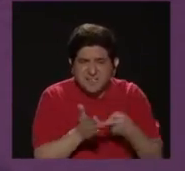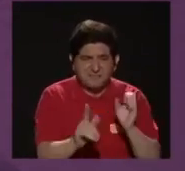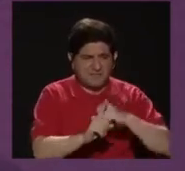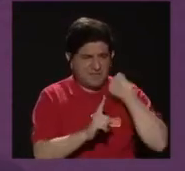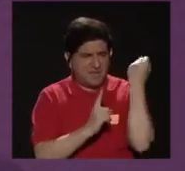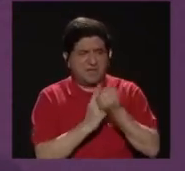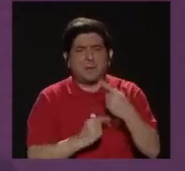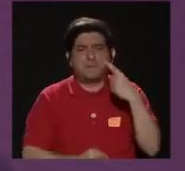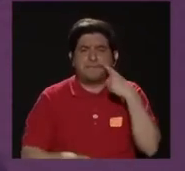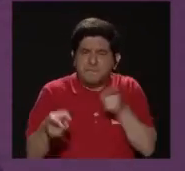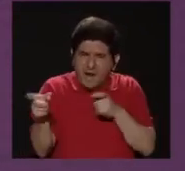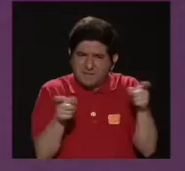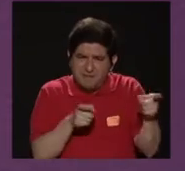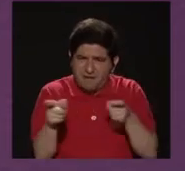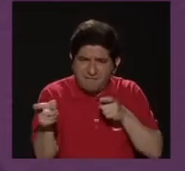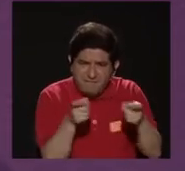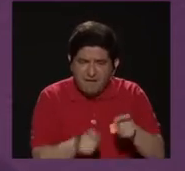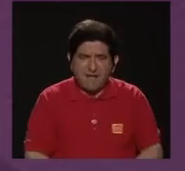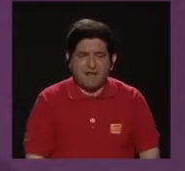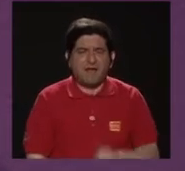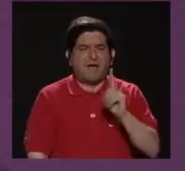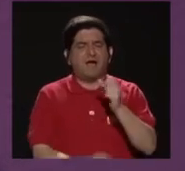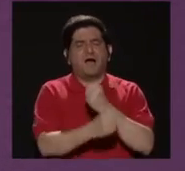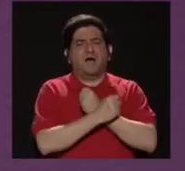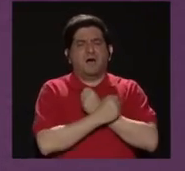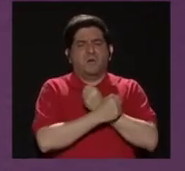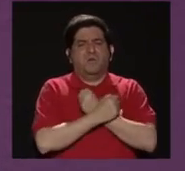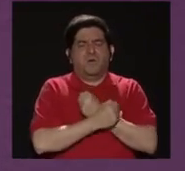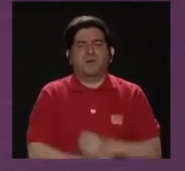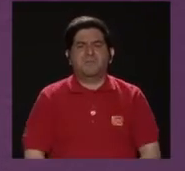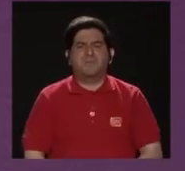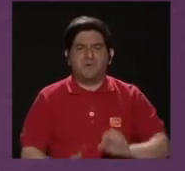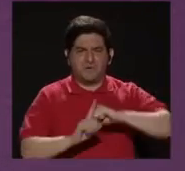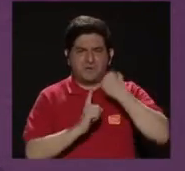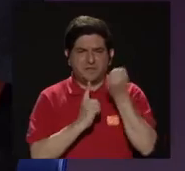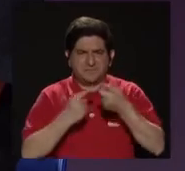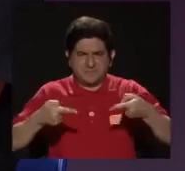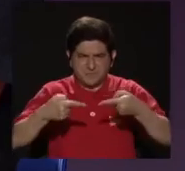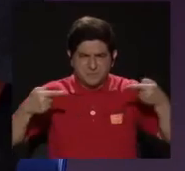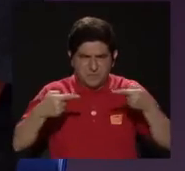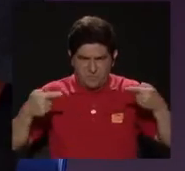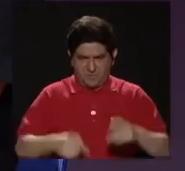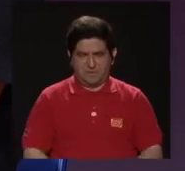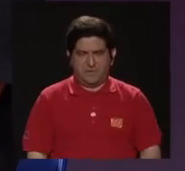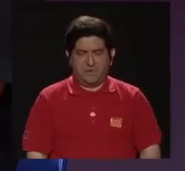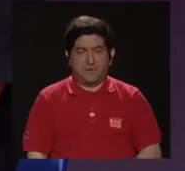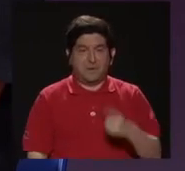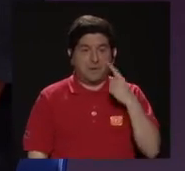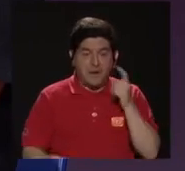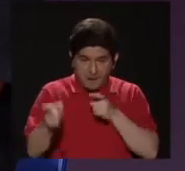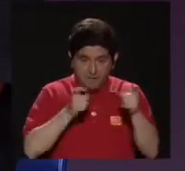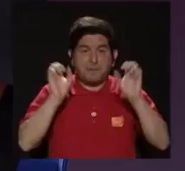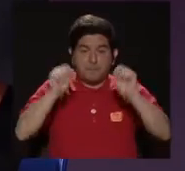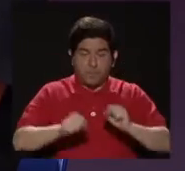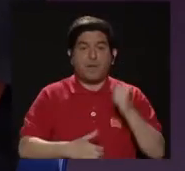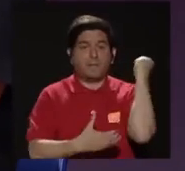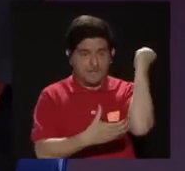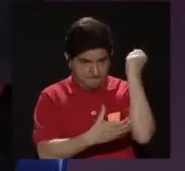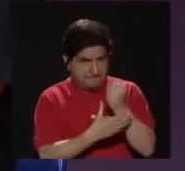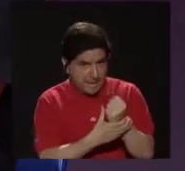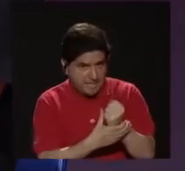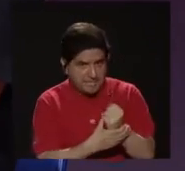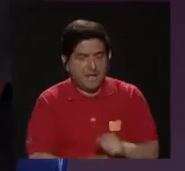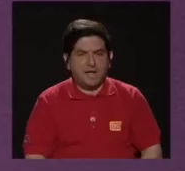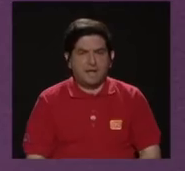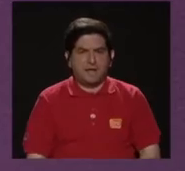sociedad patriarcal a un amor contrariado. Y el patriarcado puede matar, no solo matar